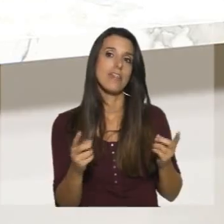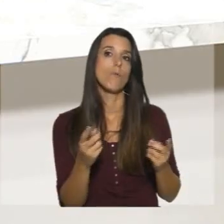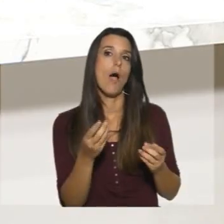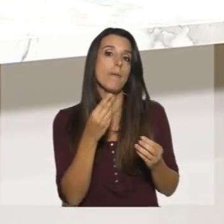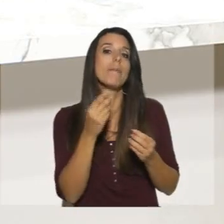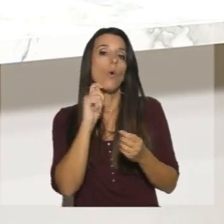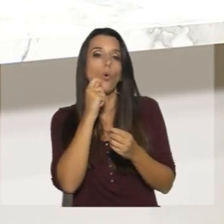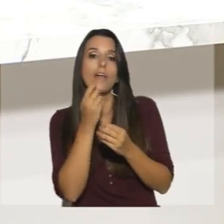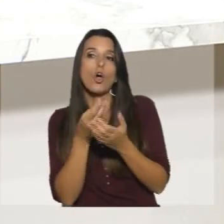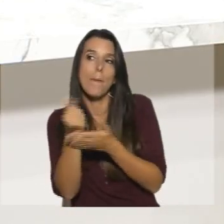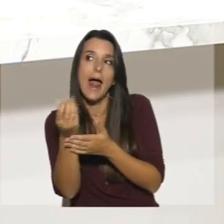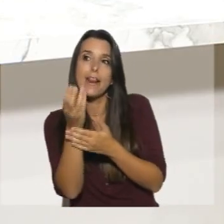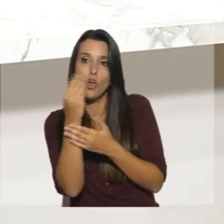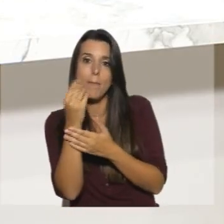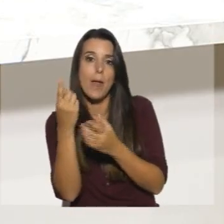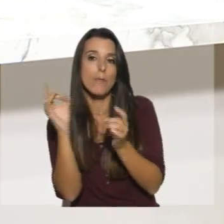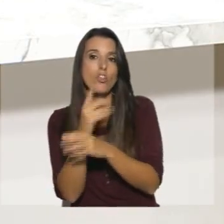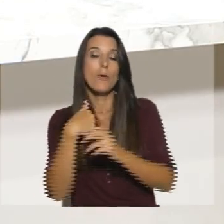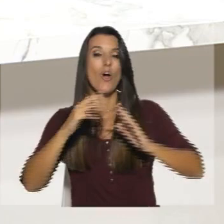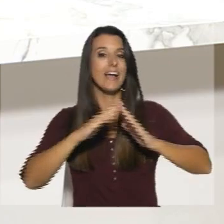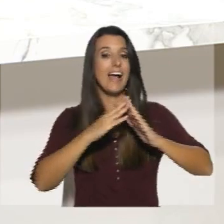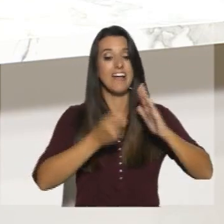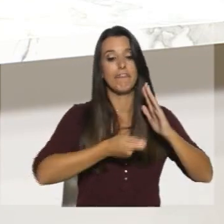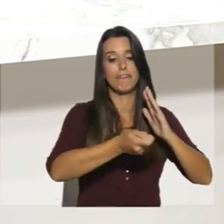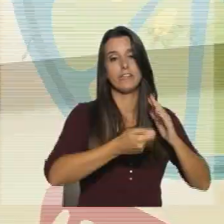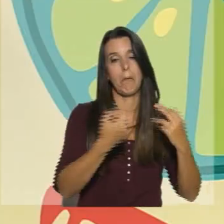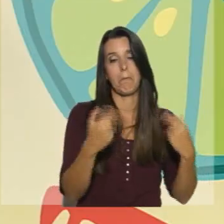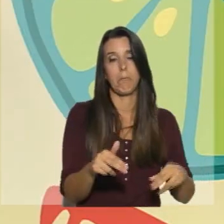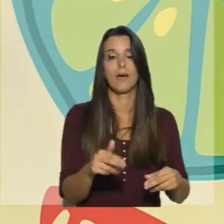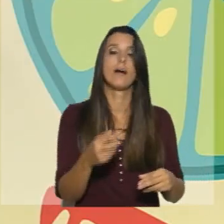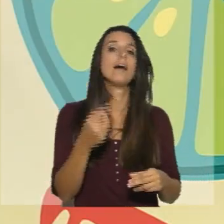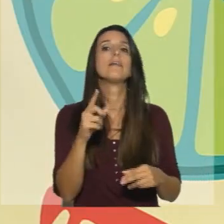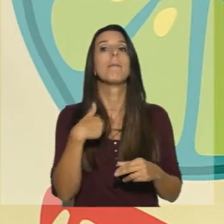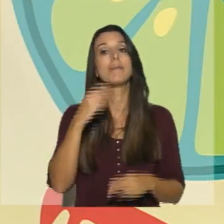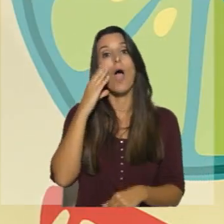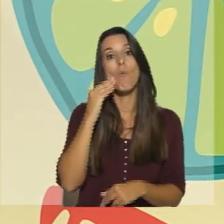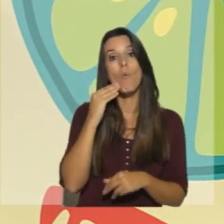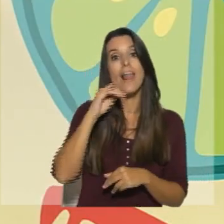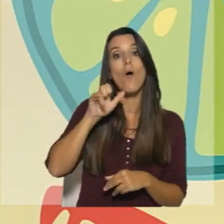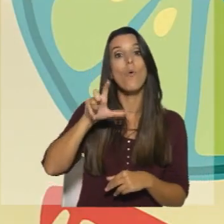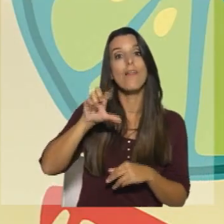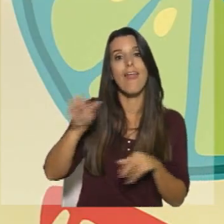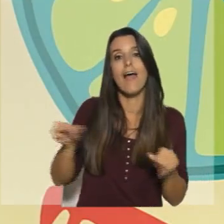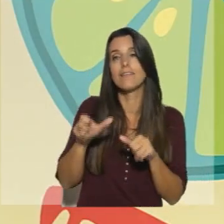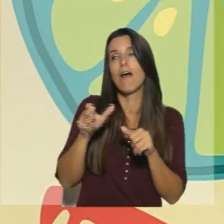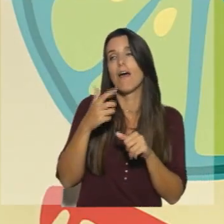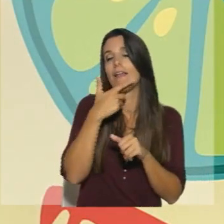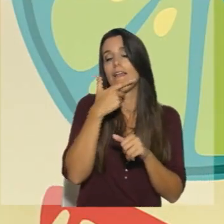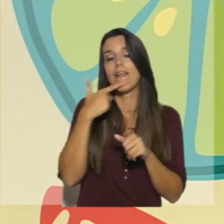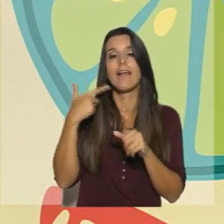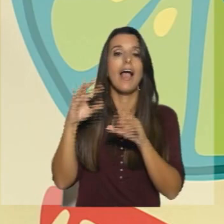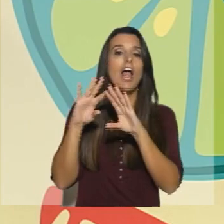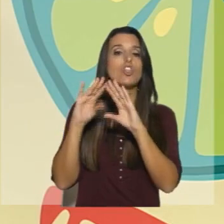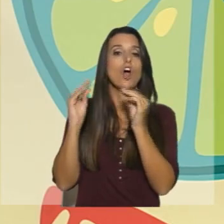hechas. Sí, ¿eh? Sí, eso sí, no, me gusta, pero en casa las hacemos. En casa bueno, me cuesta mucho hacer fritura. La torta frita es otra cosa que hacía mi abuela Juliana riquísima, claro. Que era